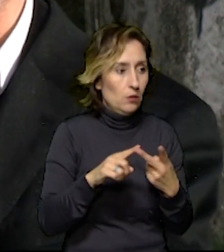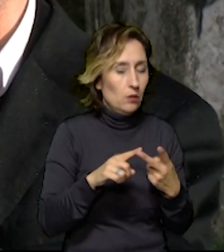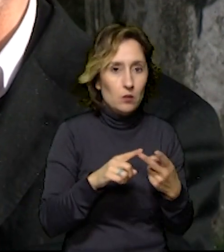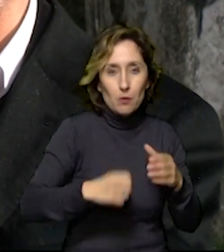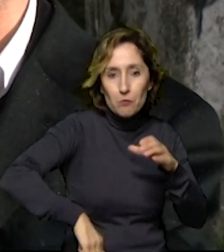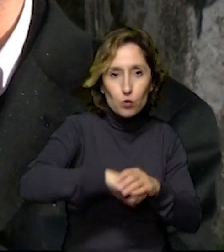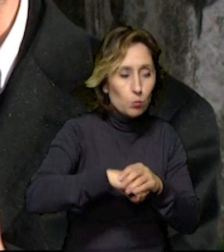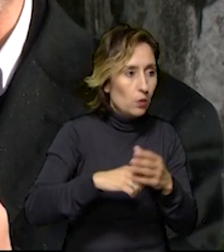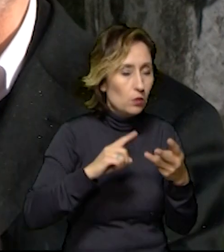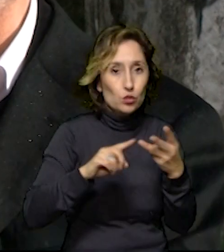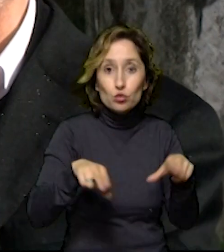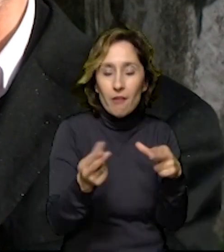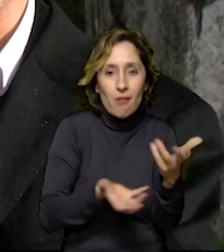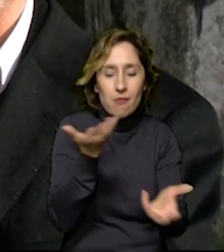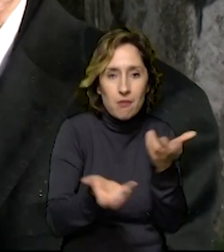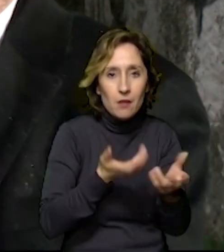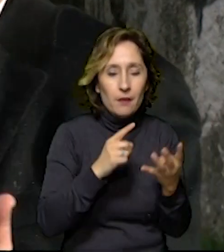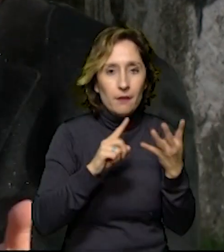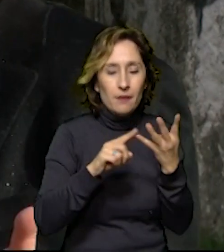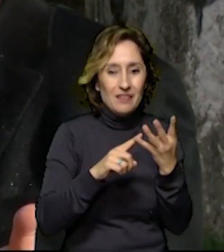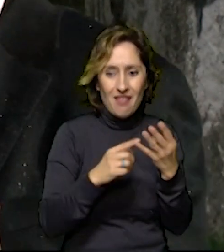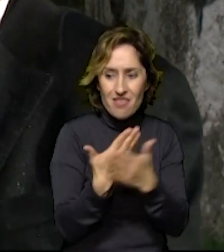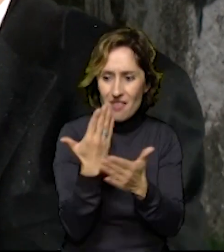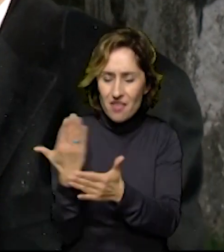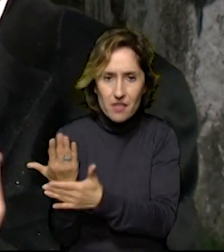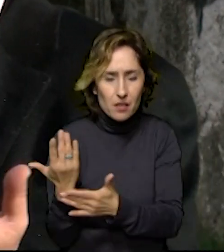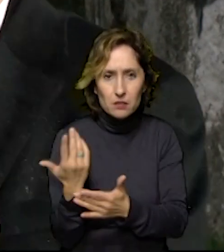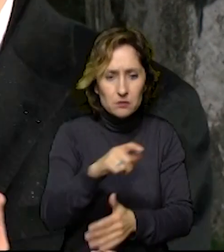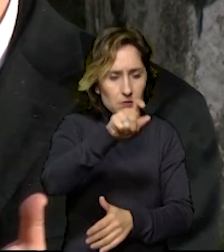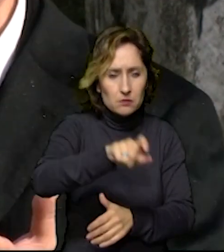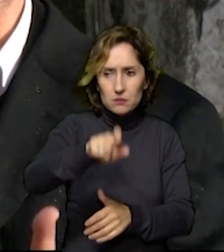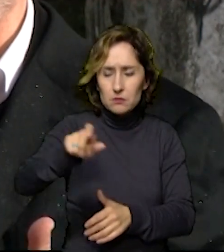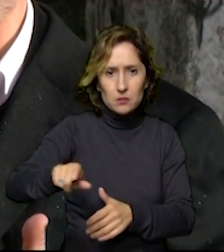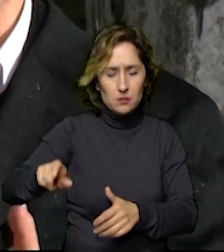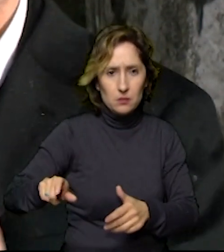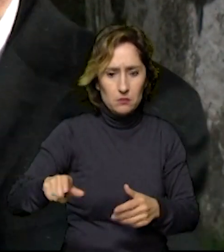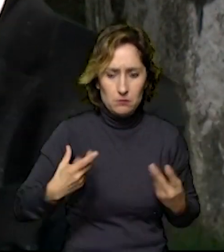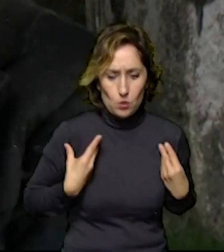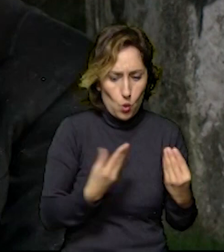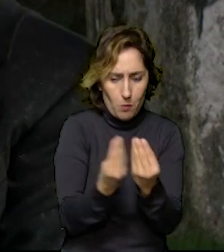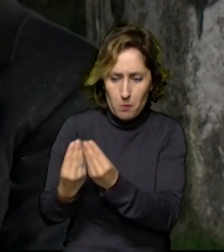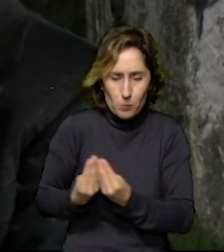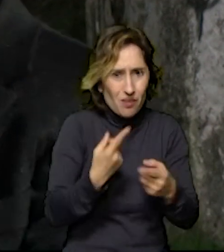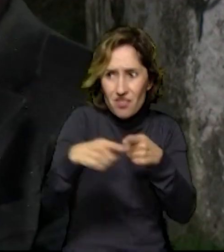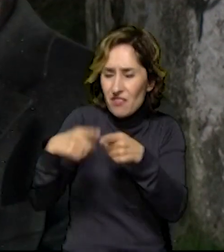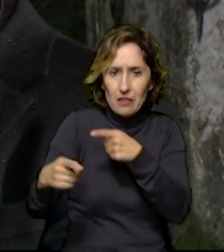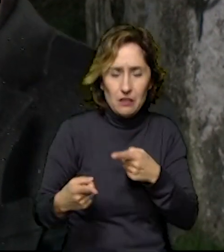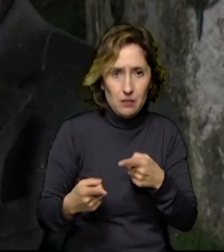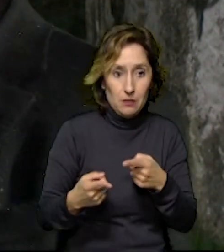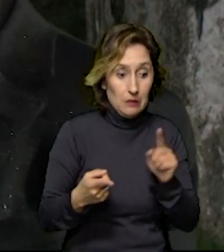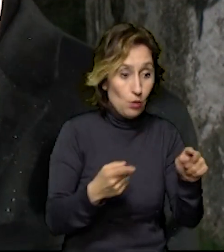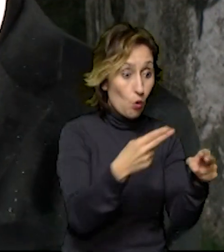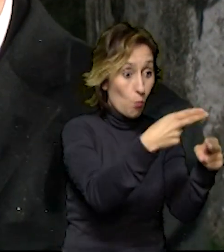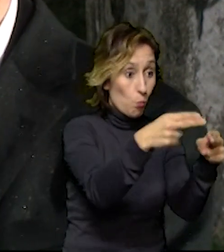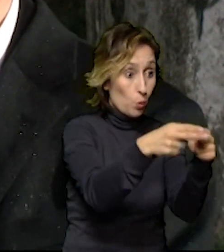de fútbol, en nuestra sociedad gastronómica, en el día a día convivimos entre diferentes. Esa crispación política